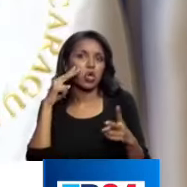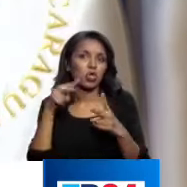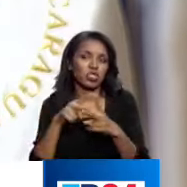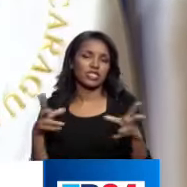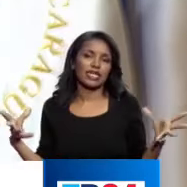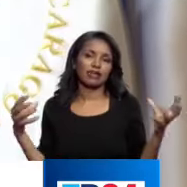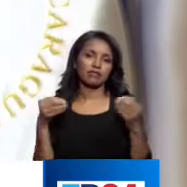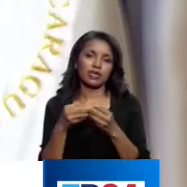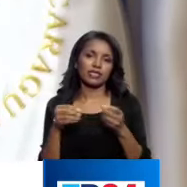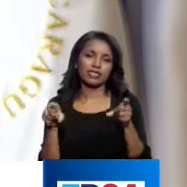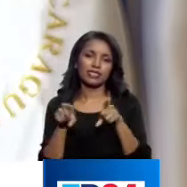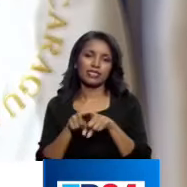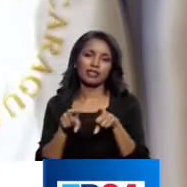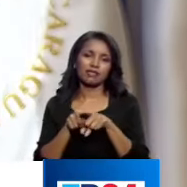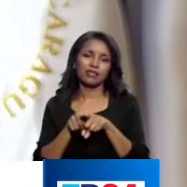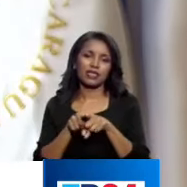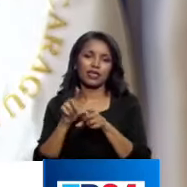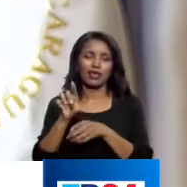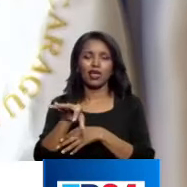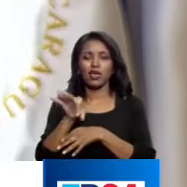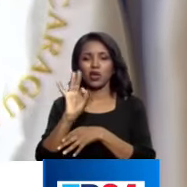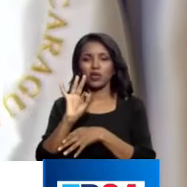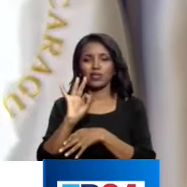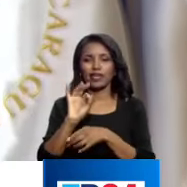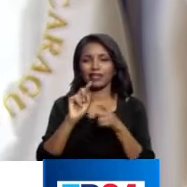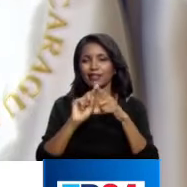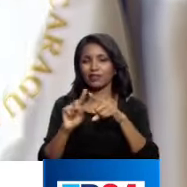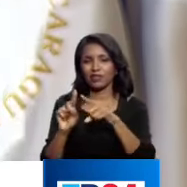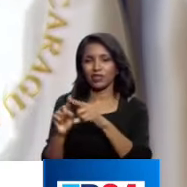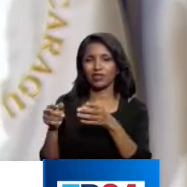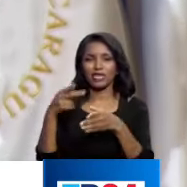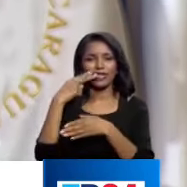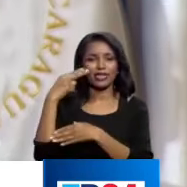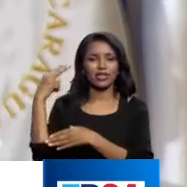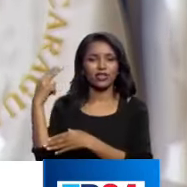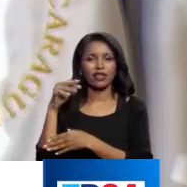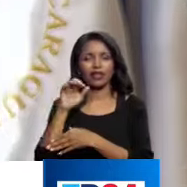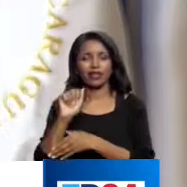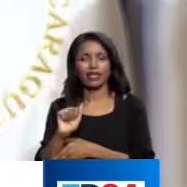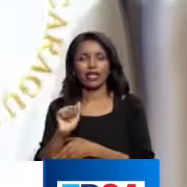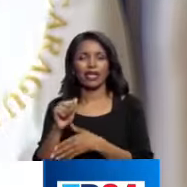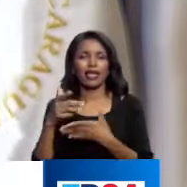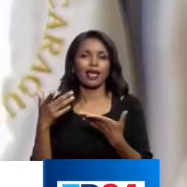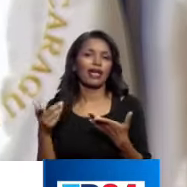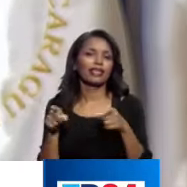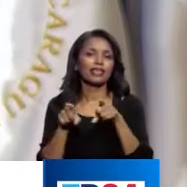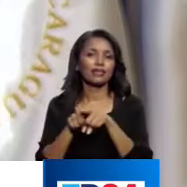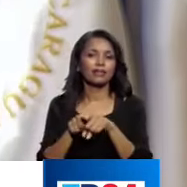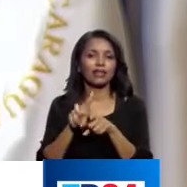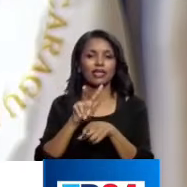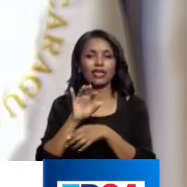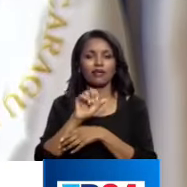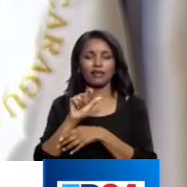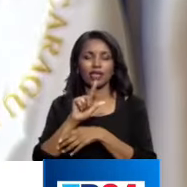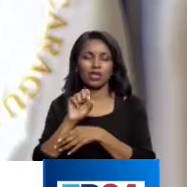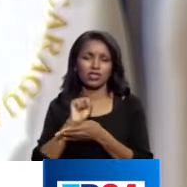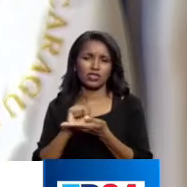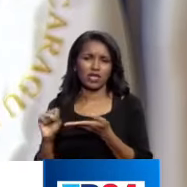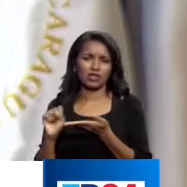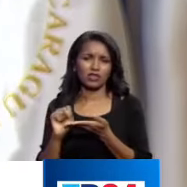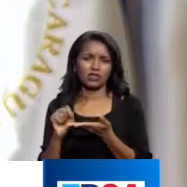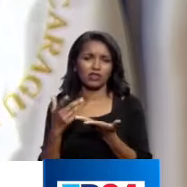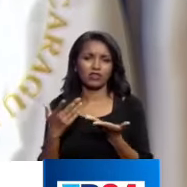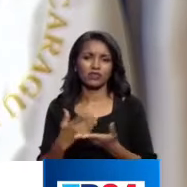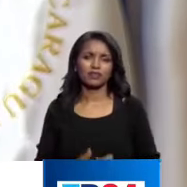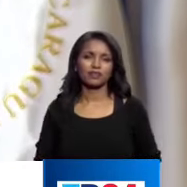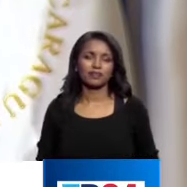además de esto rescatar joyas históricas como el Camino de Cruces, como Natal de los Caballeros, como la Villa de los Santos, todo eso con una